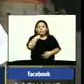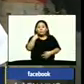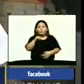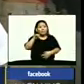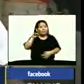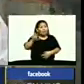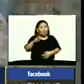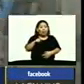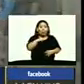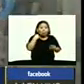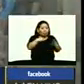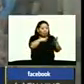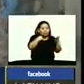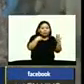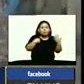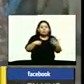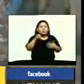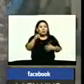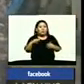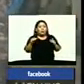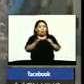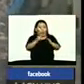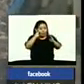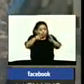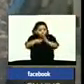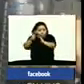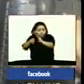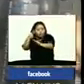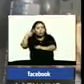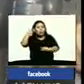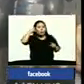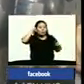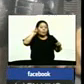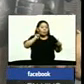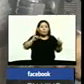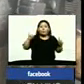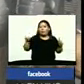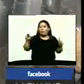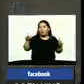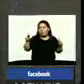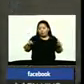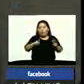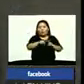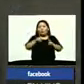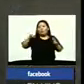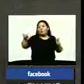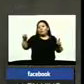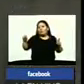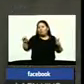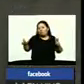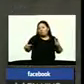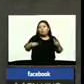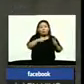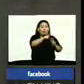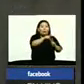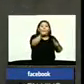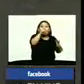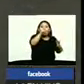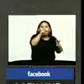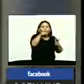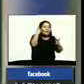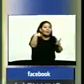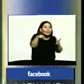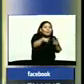quíntuple homicidio. En el operativo también se capturó a Juan José Castillo Castro y Joel Isaac Castillo Arevalo, padre y